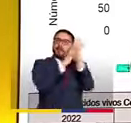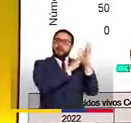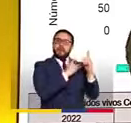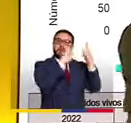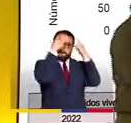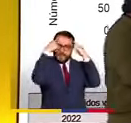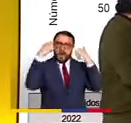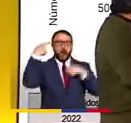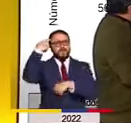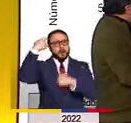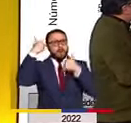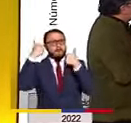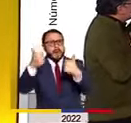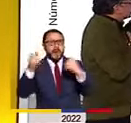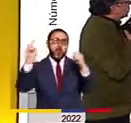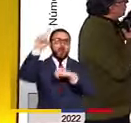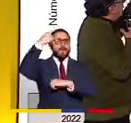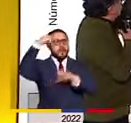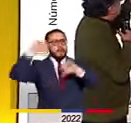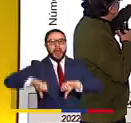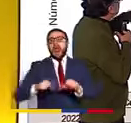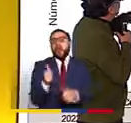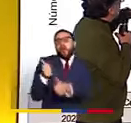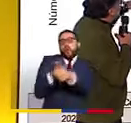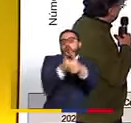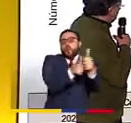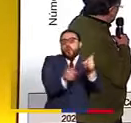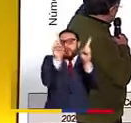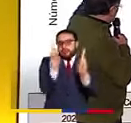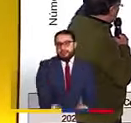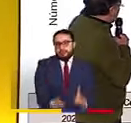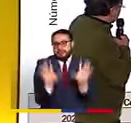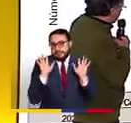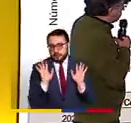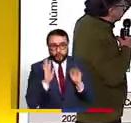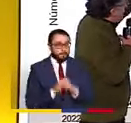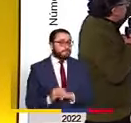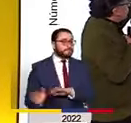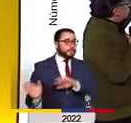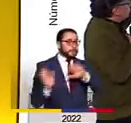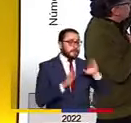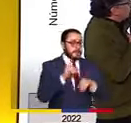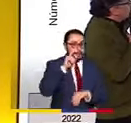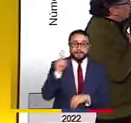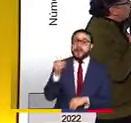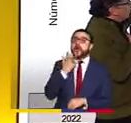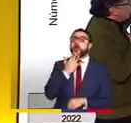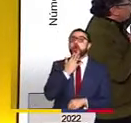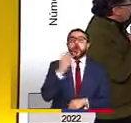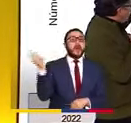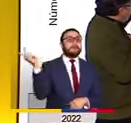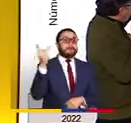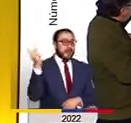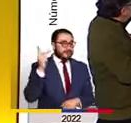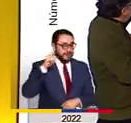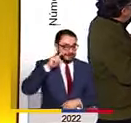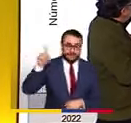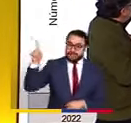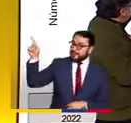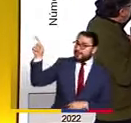si vamos mal. En este cuadro entonces tenemos en el verde los casos. Como ven,